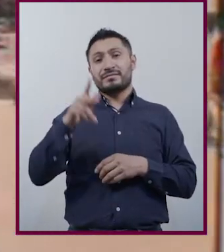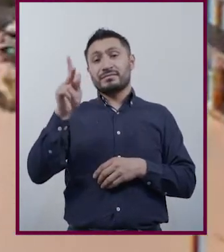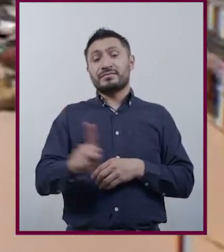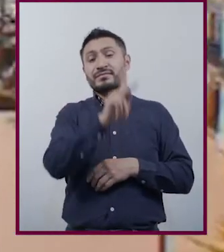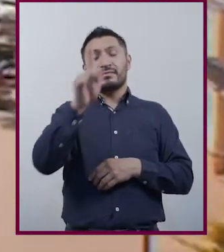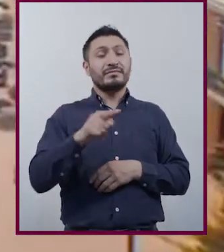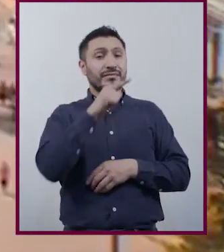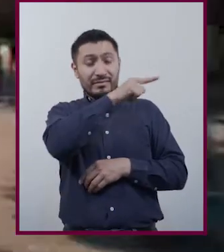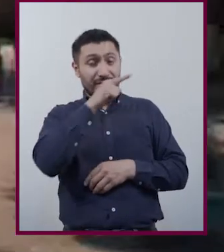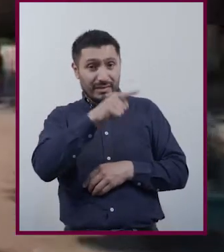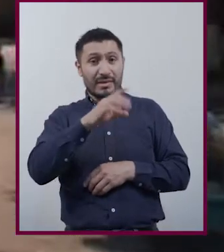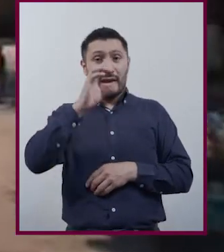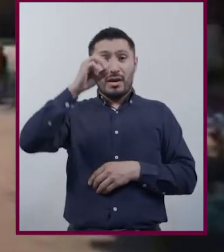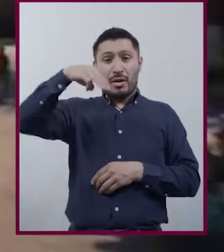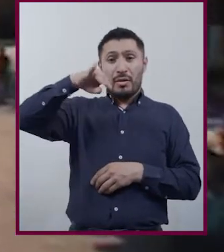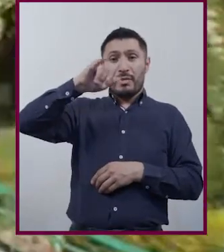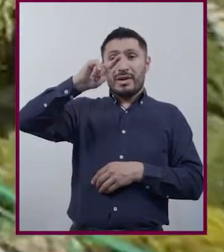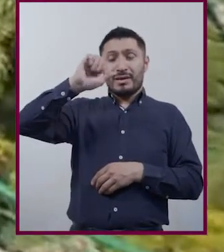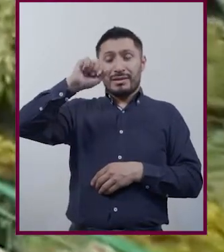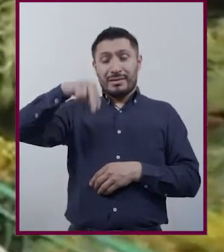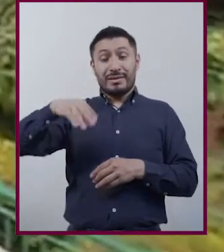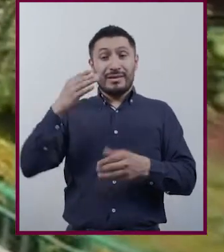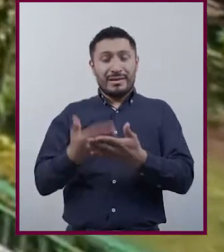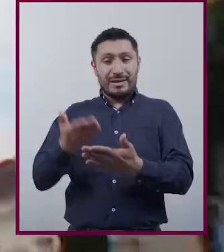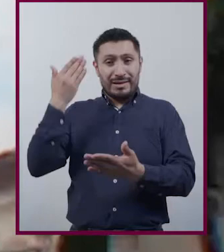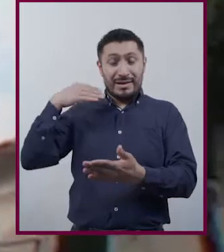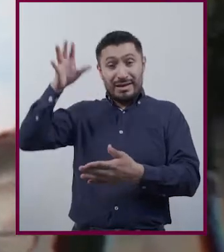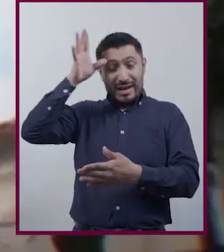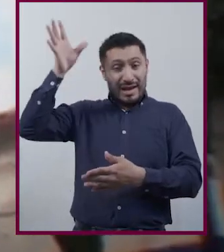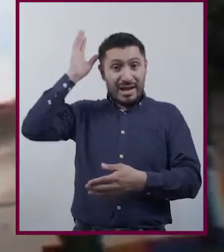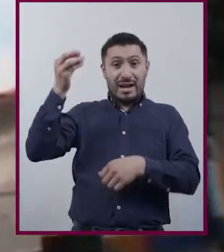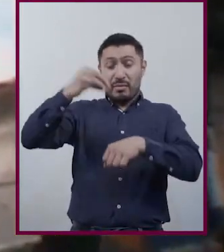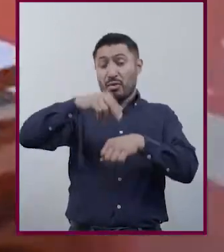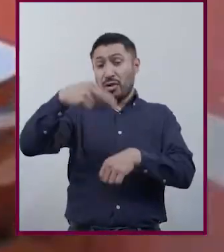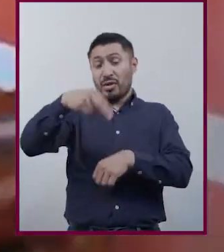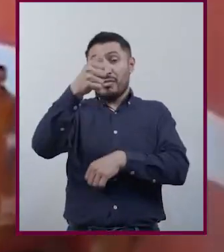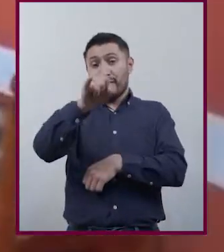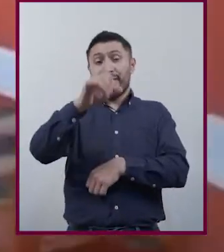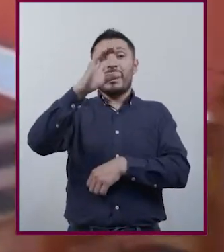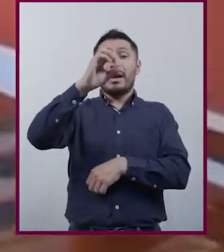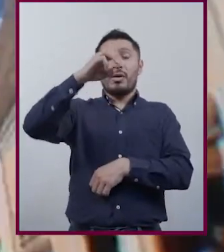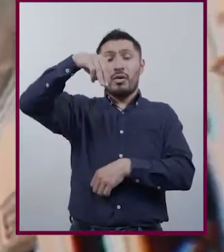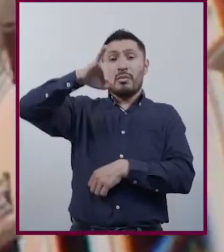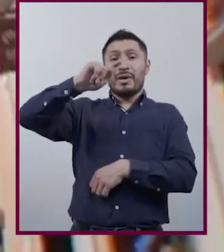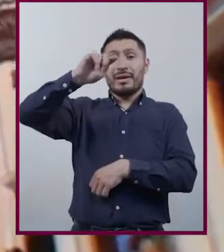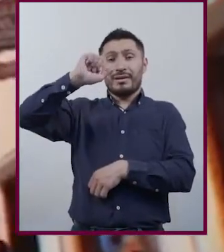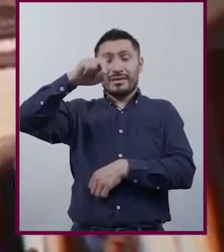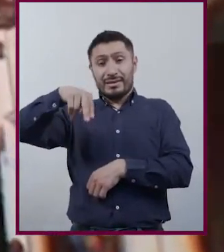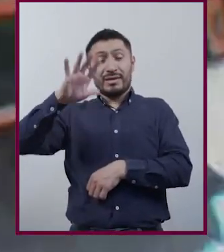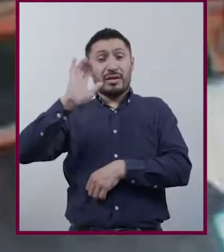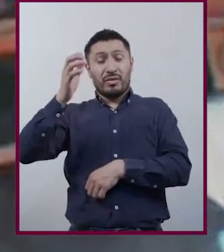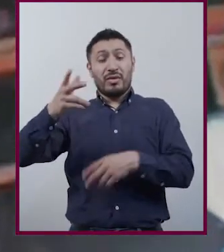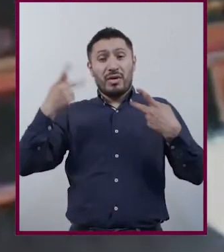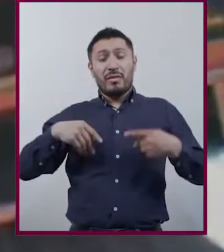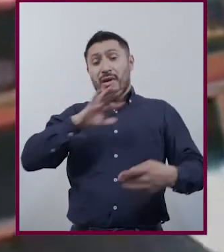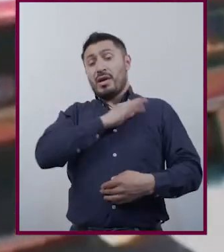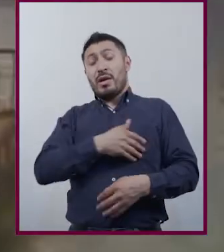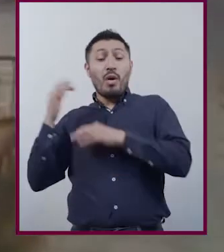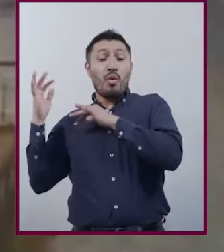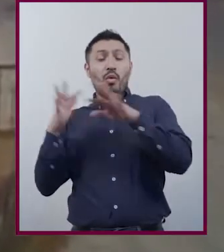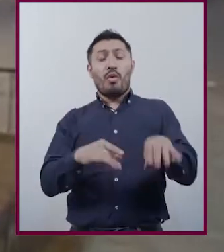Canán, llamado Comitán por los aztecas, terminó nombrándose así, Comitán, a partir de la llegada de los españoles